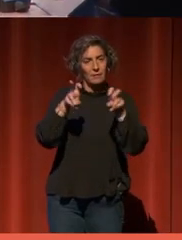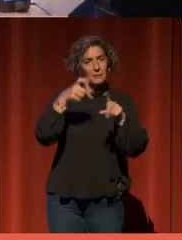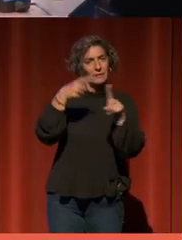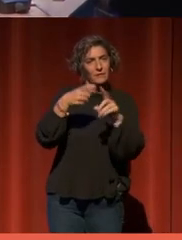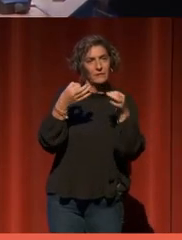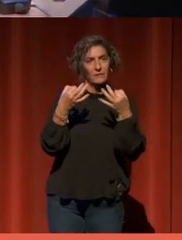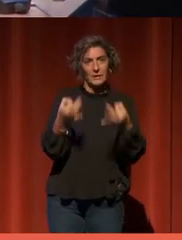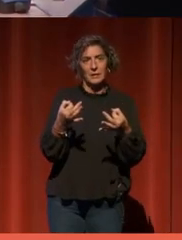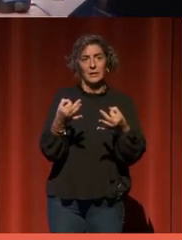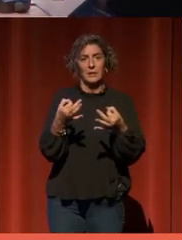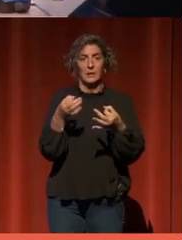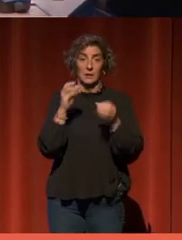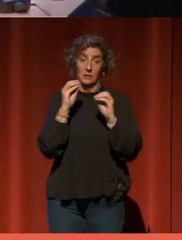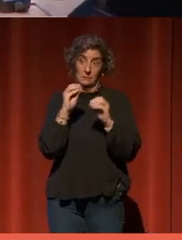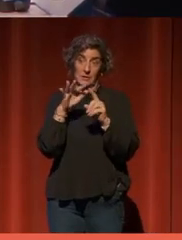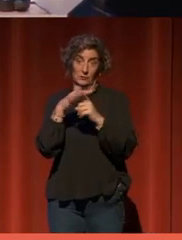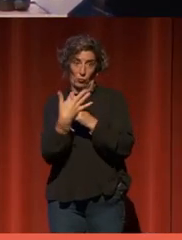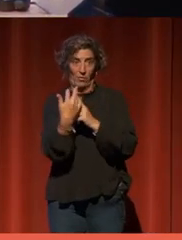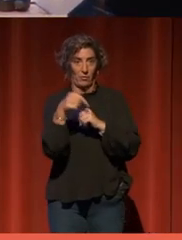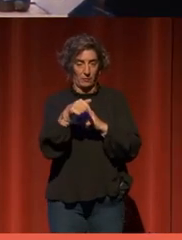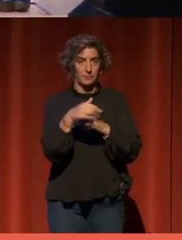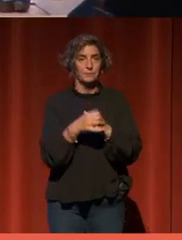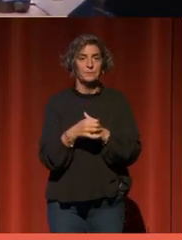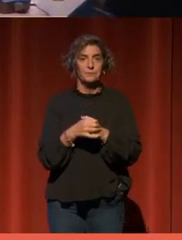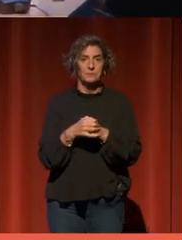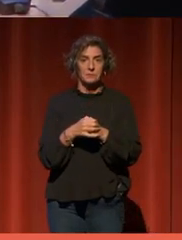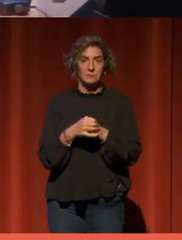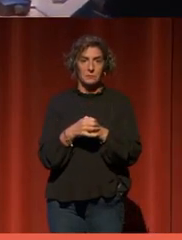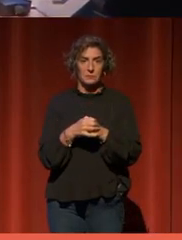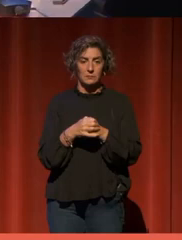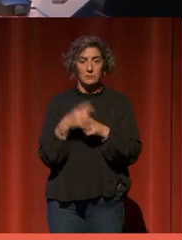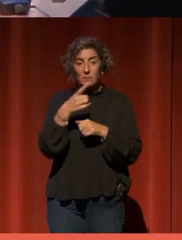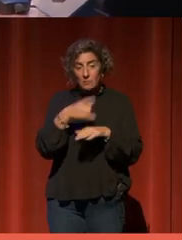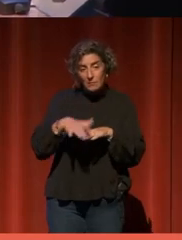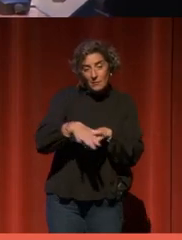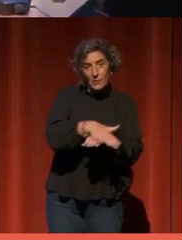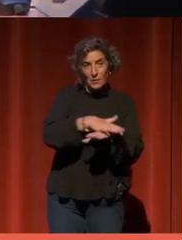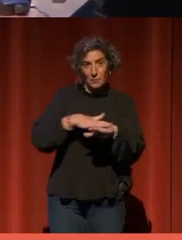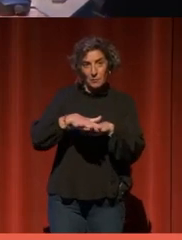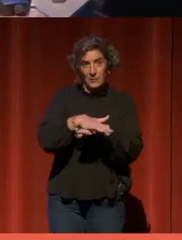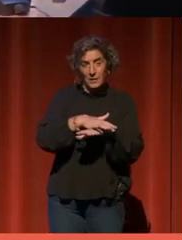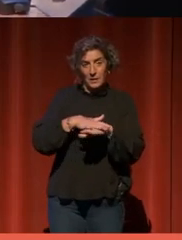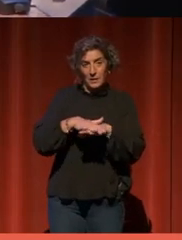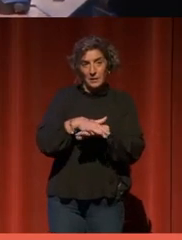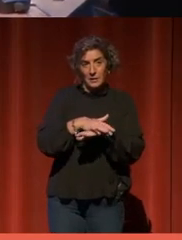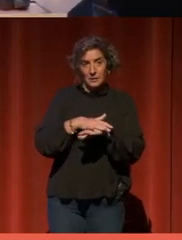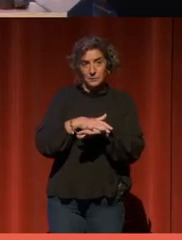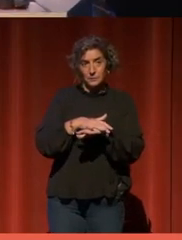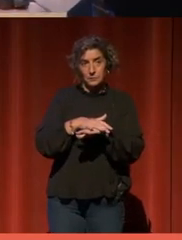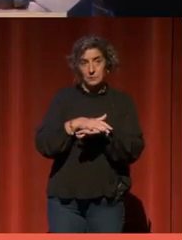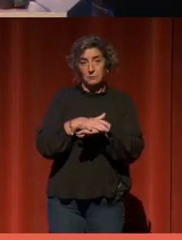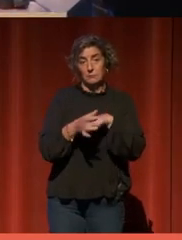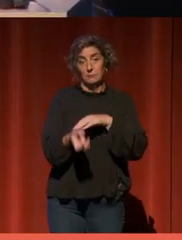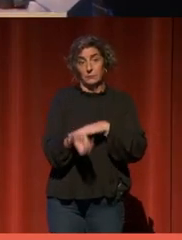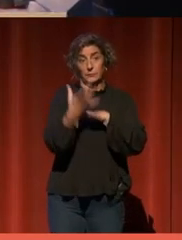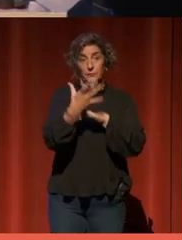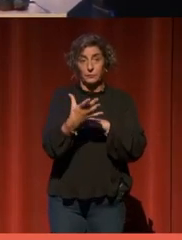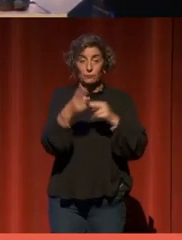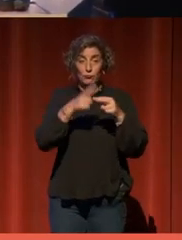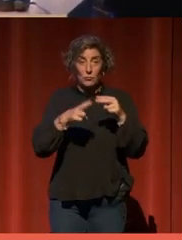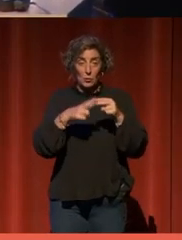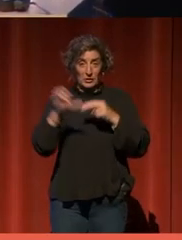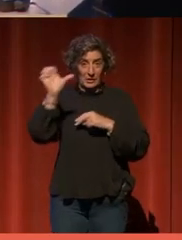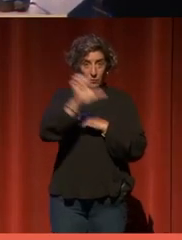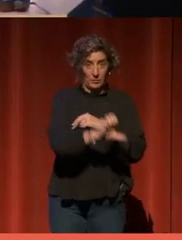relacionados con su situación una plataforma para los elaboradores de políticas en Europa